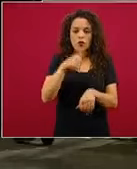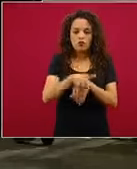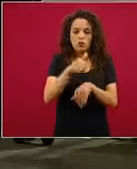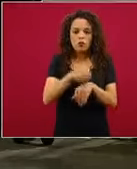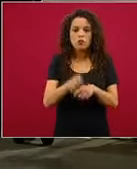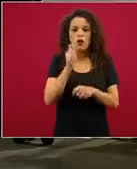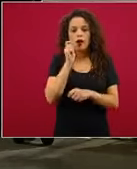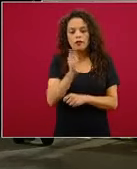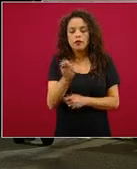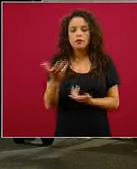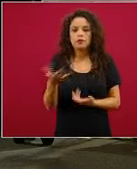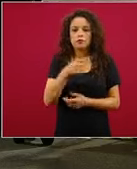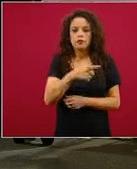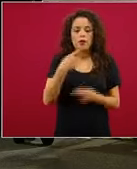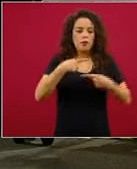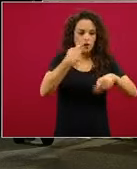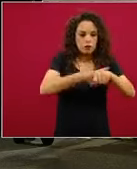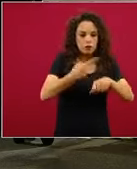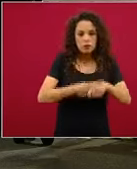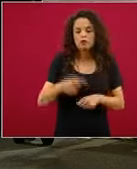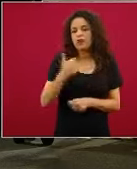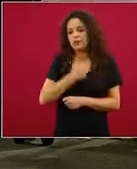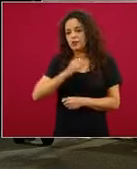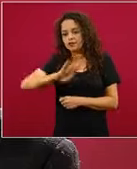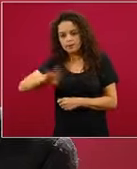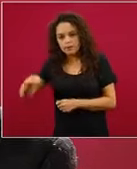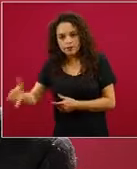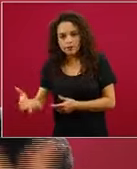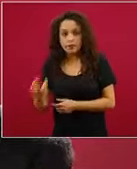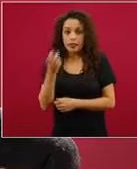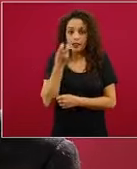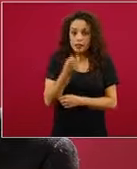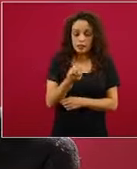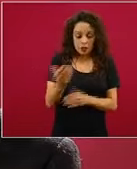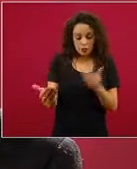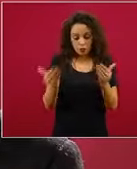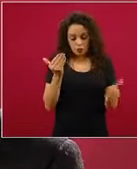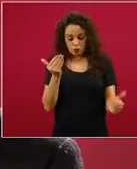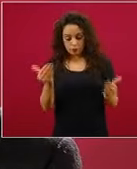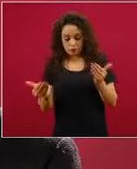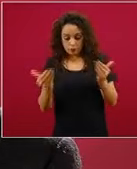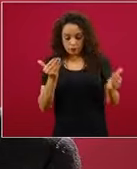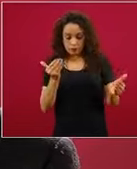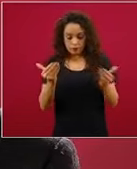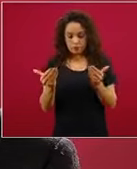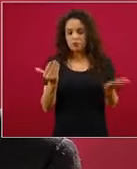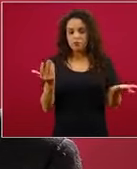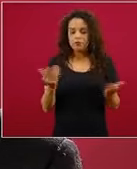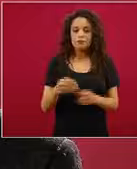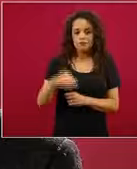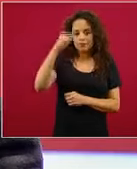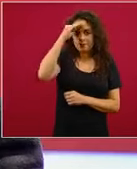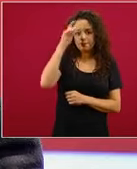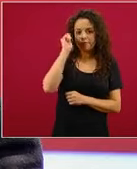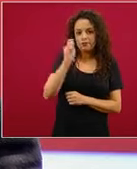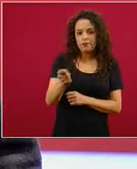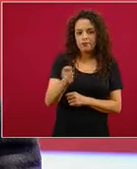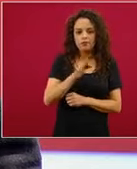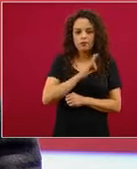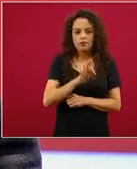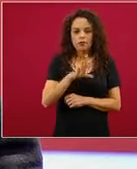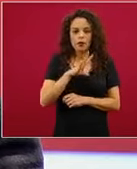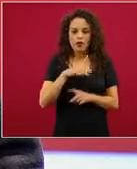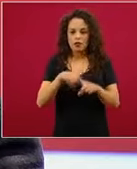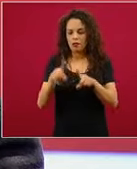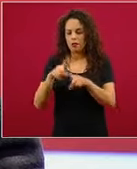muy lamentables defunciones, y que con ello, al comparar directamente, se pretenda hacer una inferencia